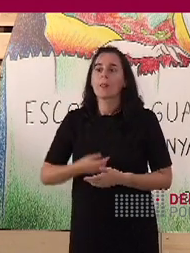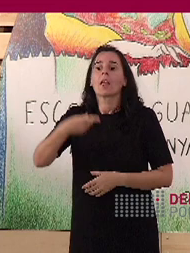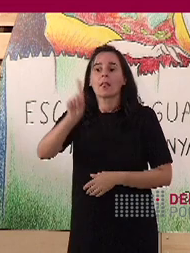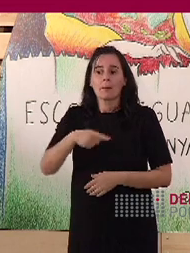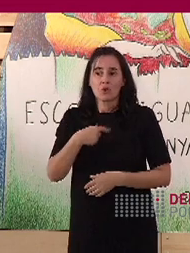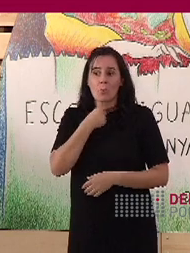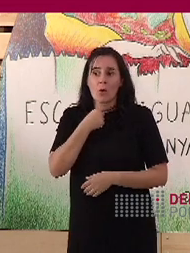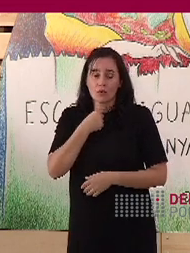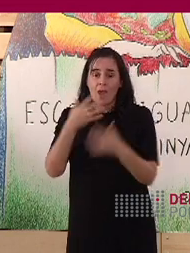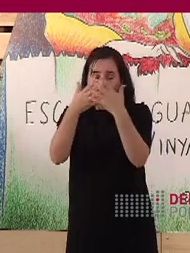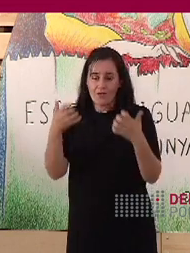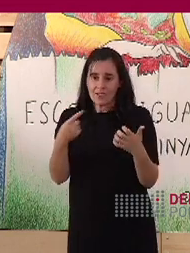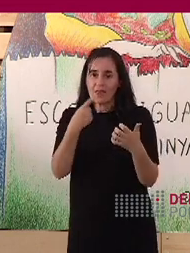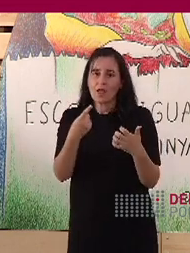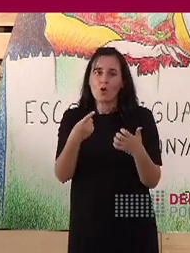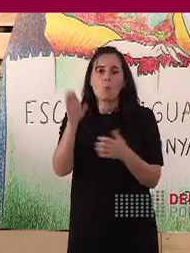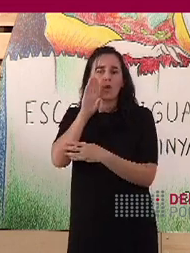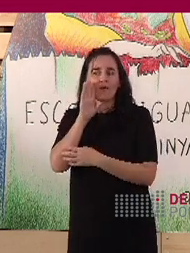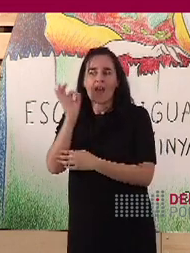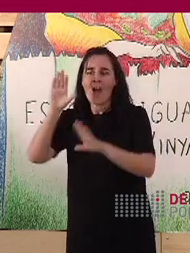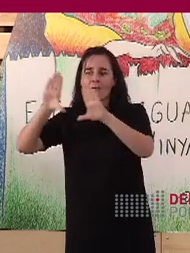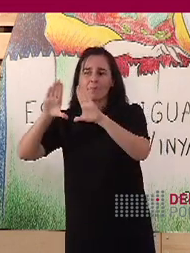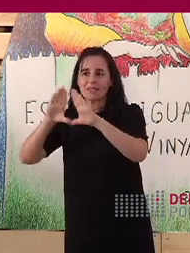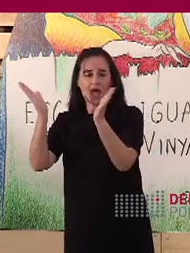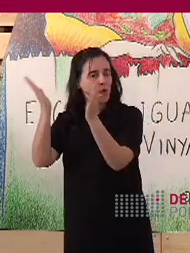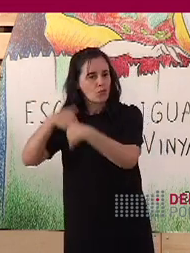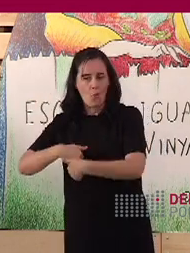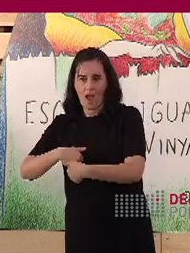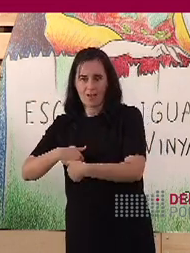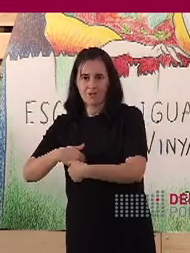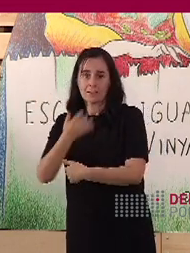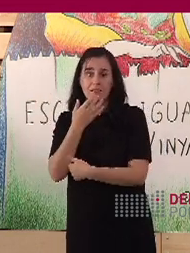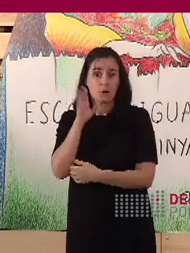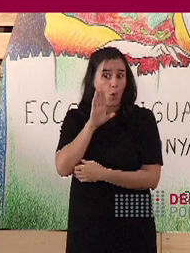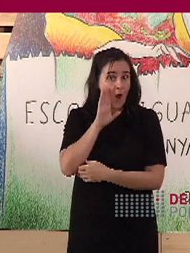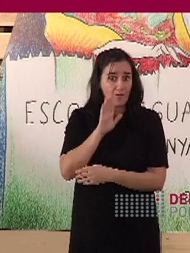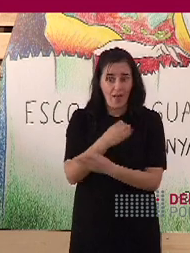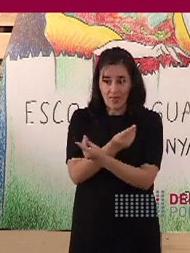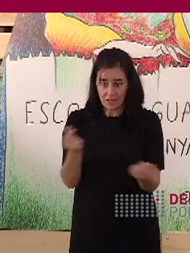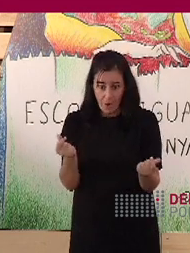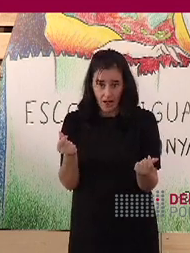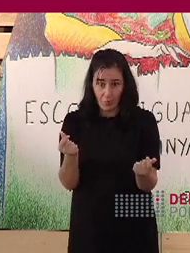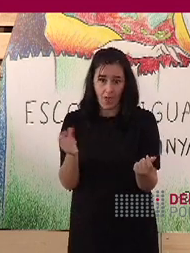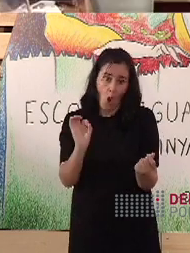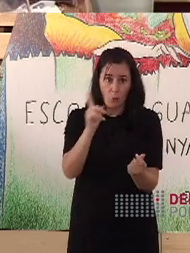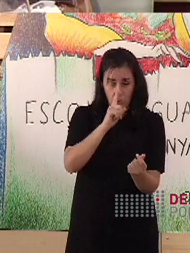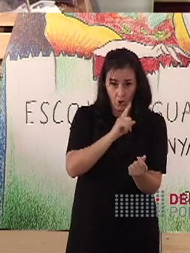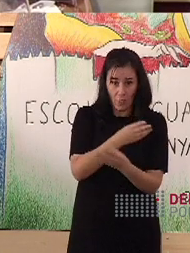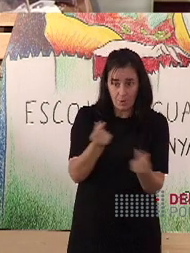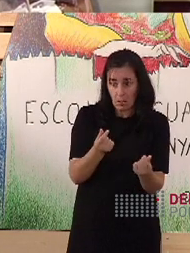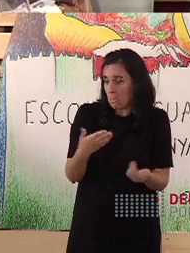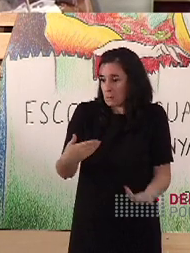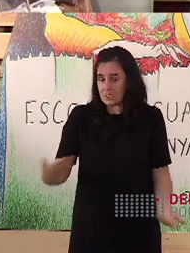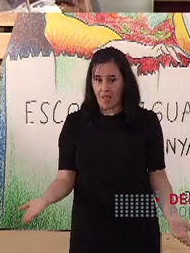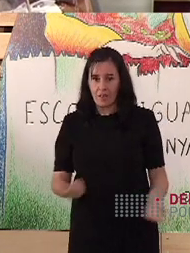Tamén me gustou moito isto que dixeron de que non hai pornografía feminista e que se desaparecese a pornografía ou a prostitución, nada malo vai pasar.